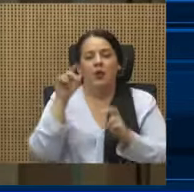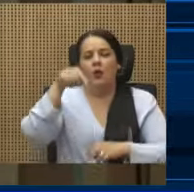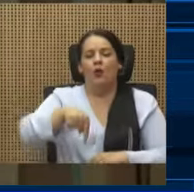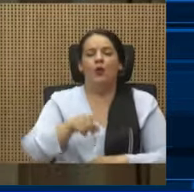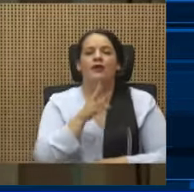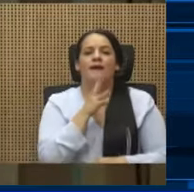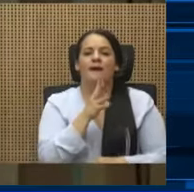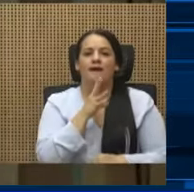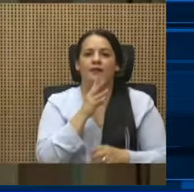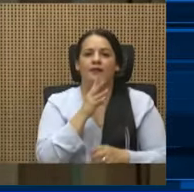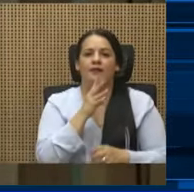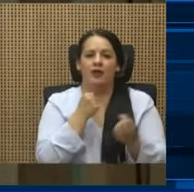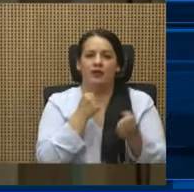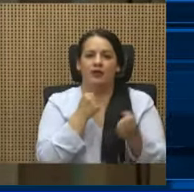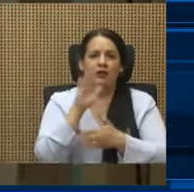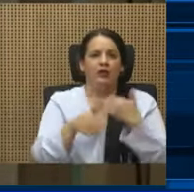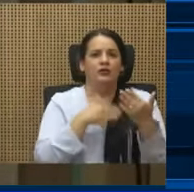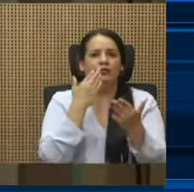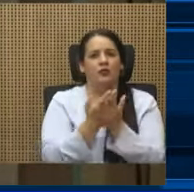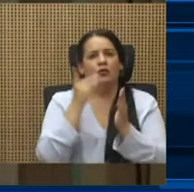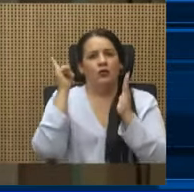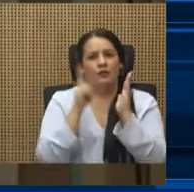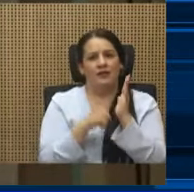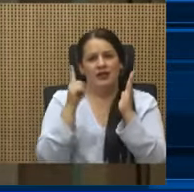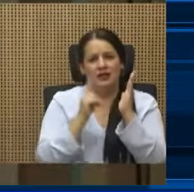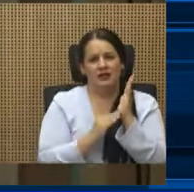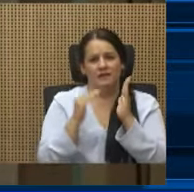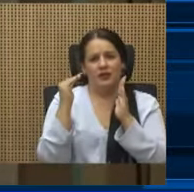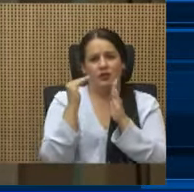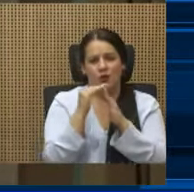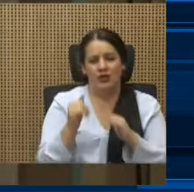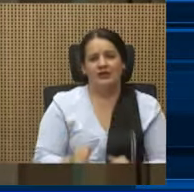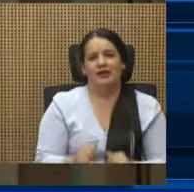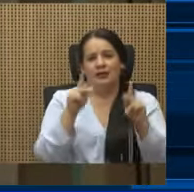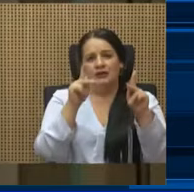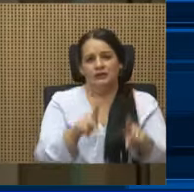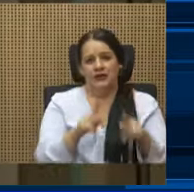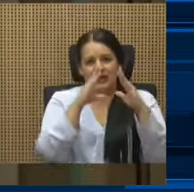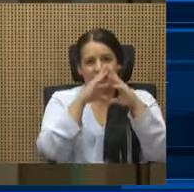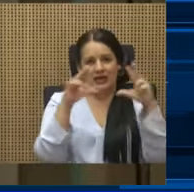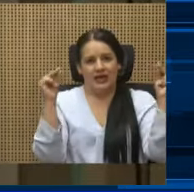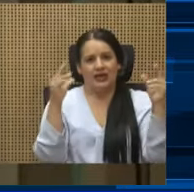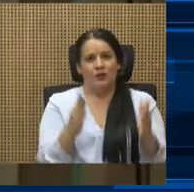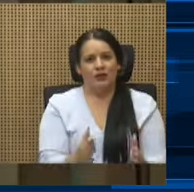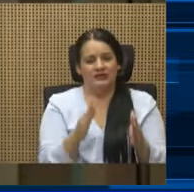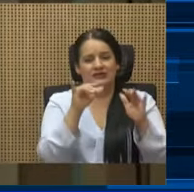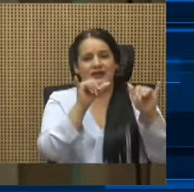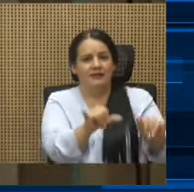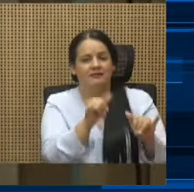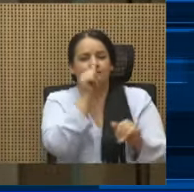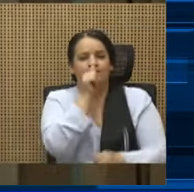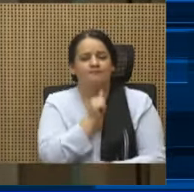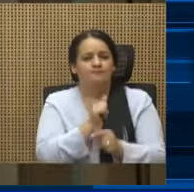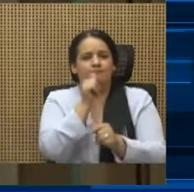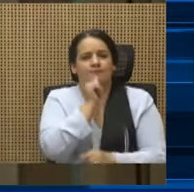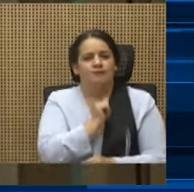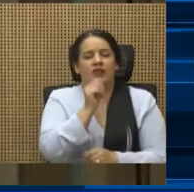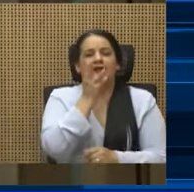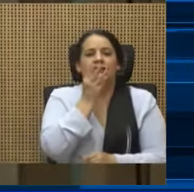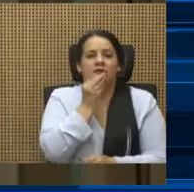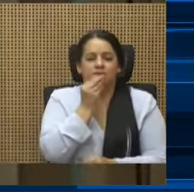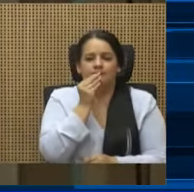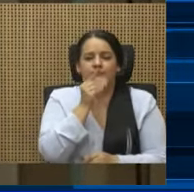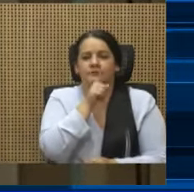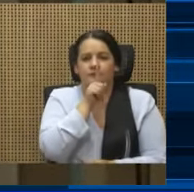voz en favor de todos los miles de millones de nicaragüenses que están ahí soportando en